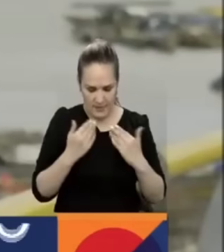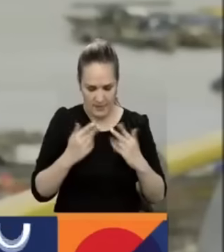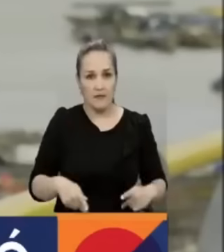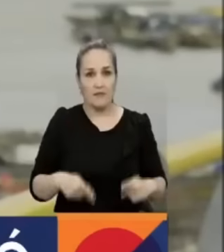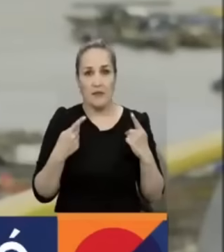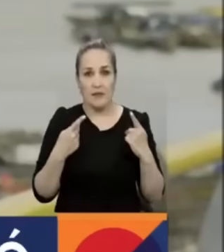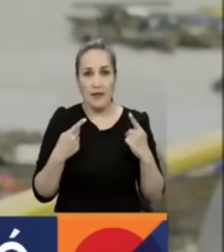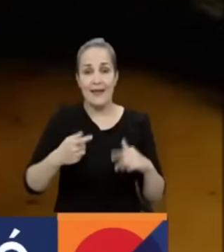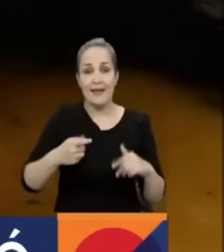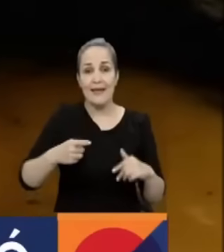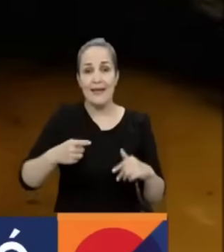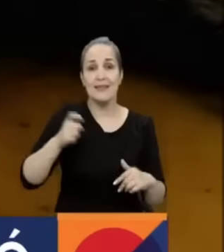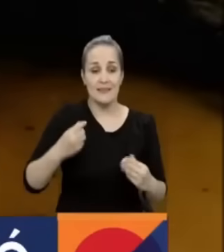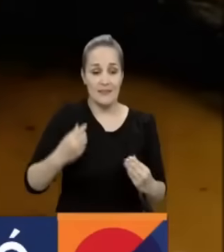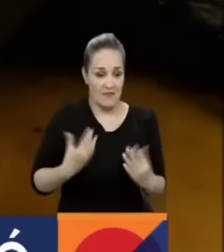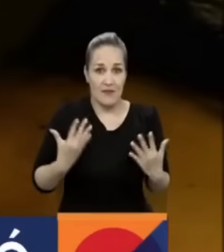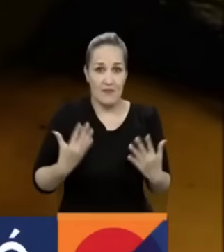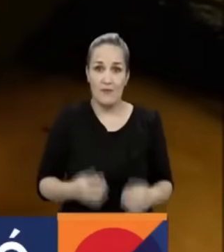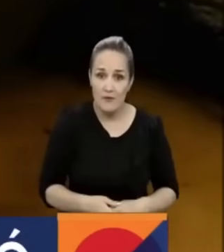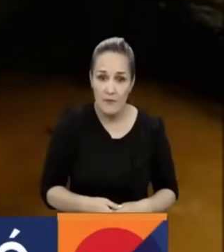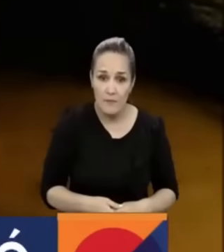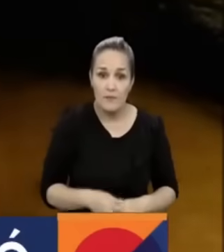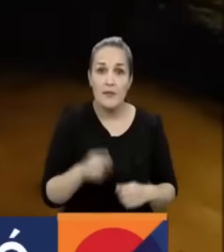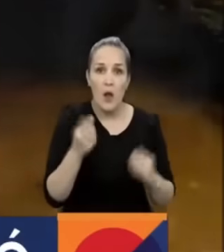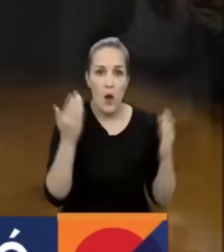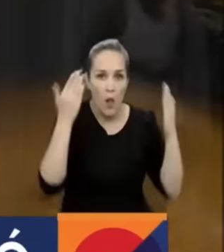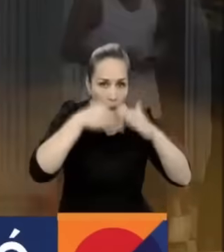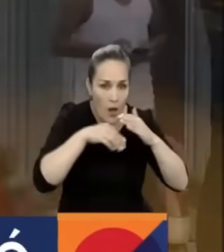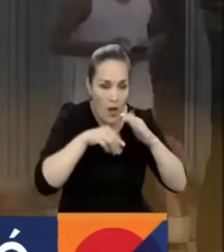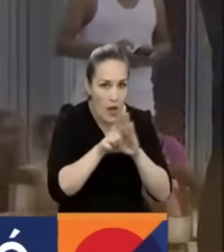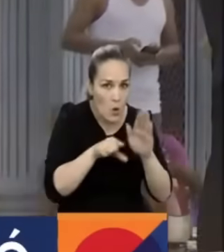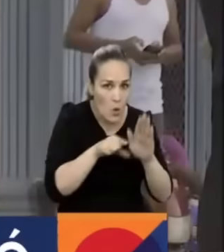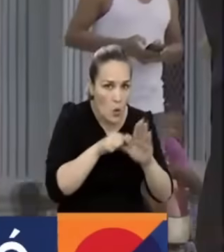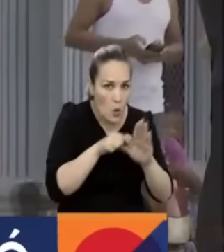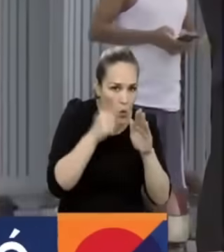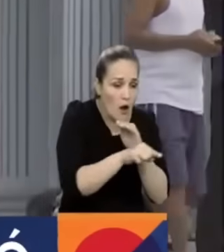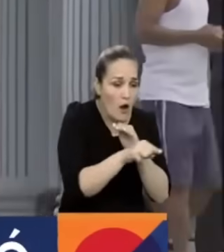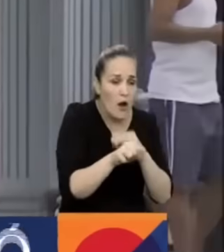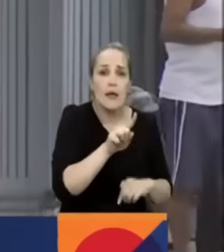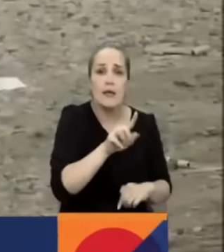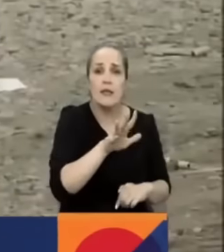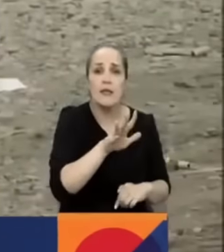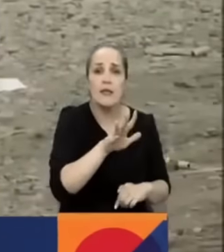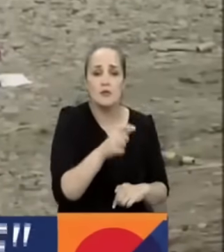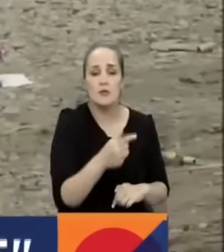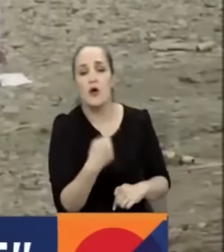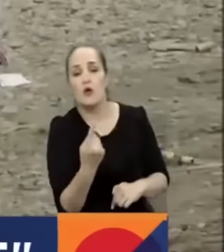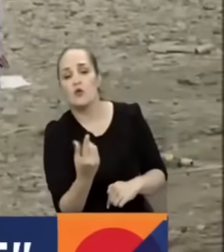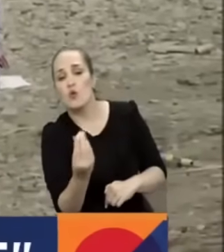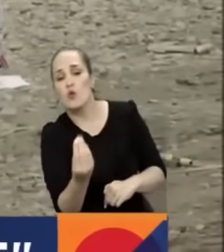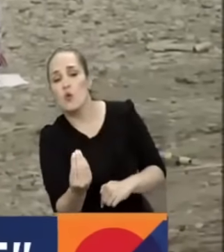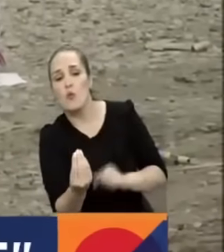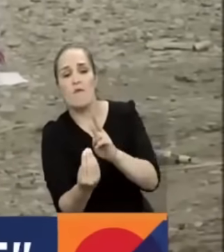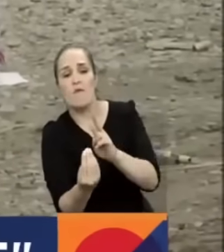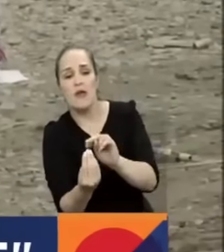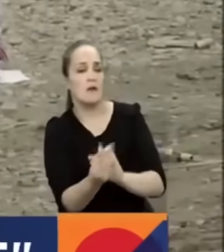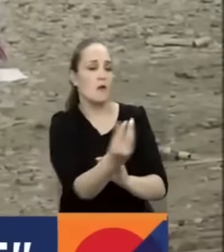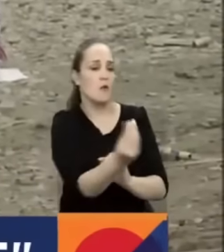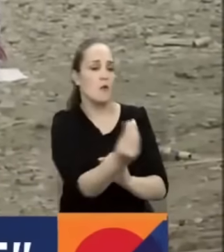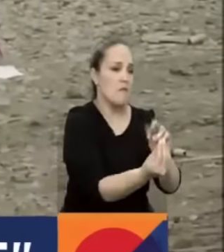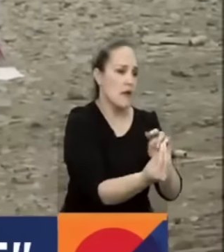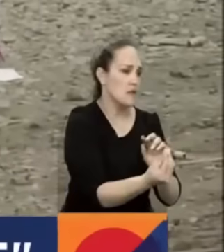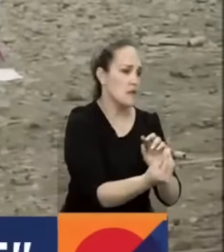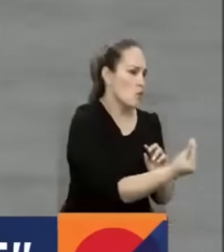O sea, necesitamos supervivir. En cada mina ilegal podrían estar entre 15 y 20 trabajadores, la mayoría jóvenes,